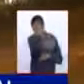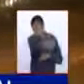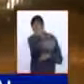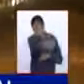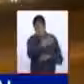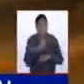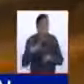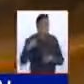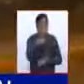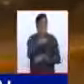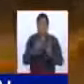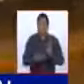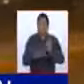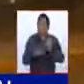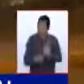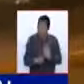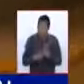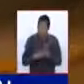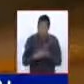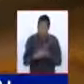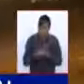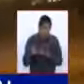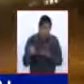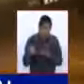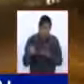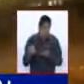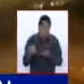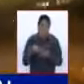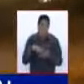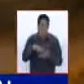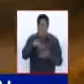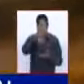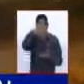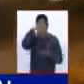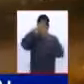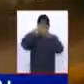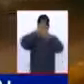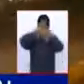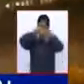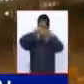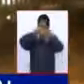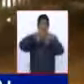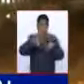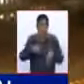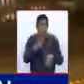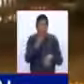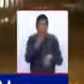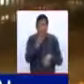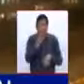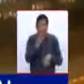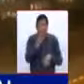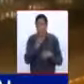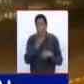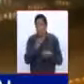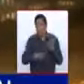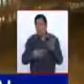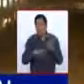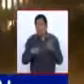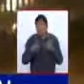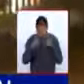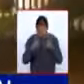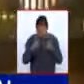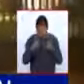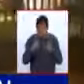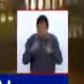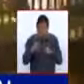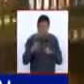Y de lo que estamos enfocando ahora, esta parte, es la torre del helipuerto. La torre del helipuerto es la que estamos ya